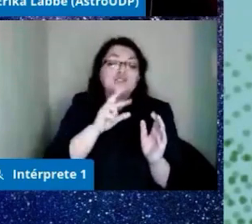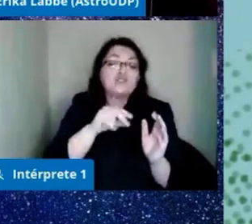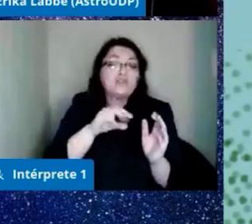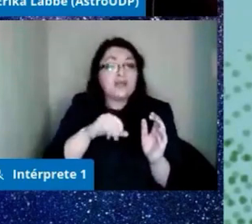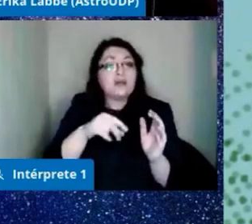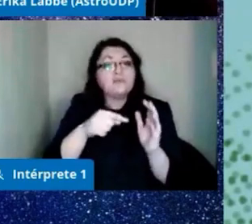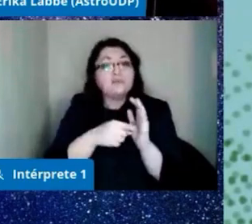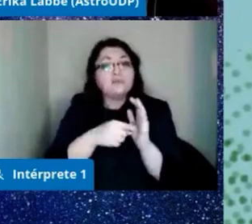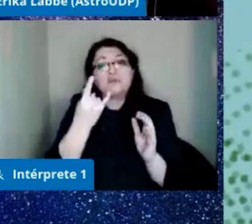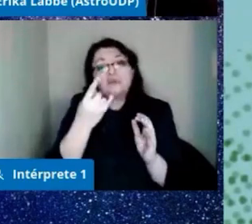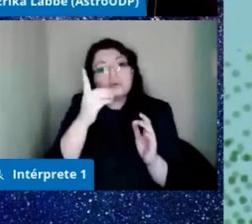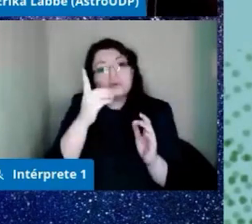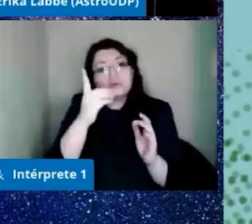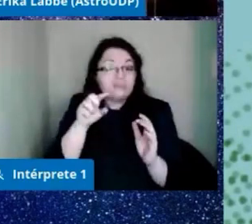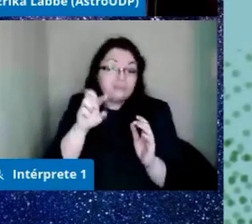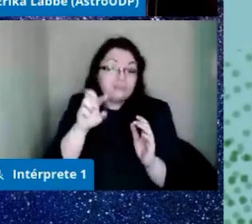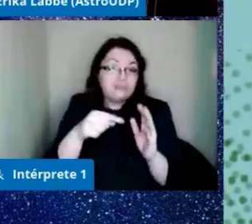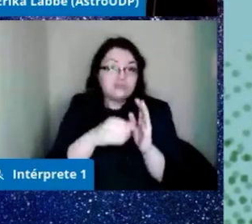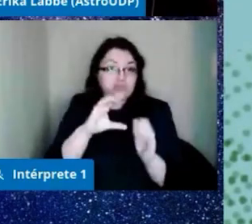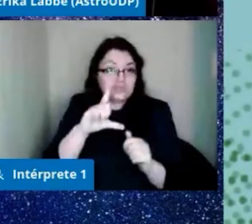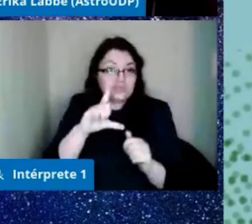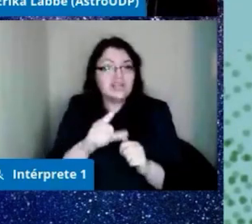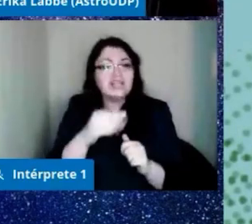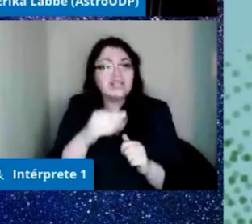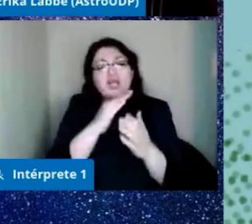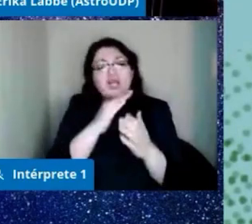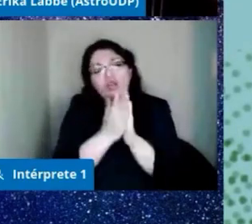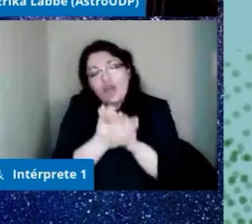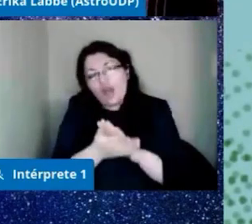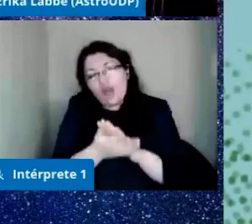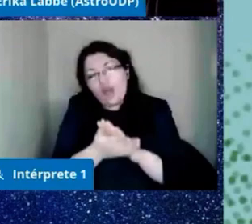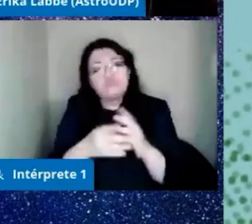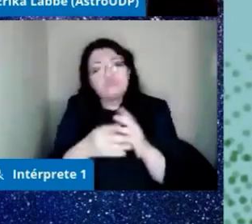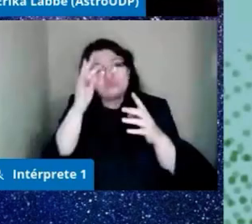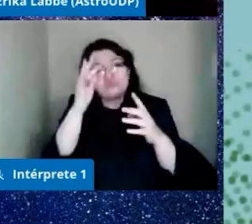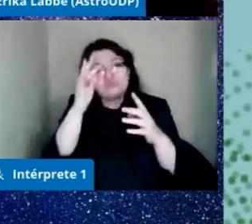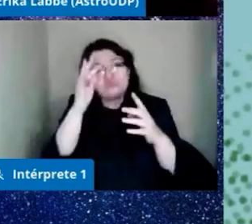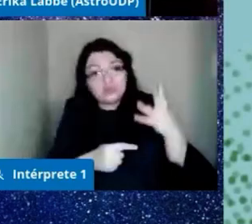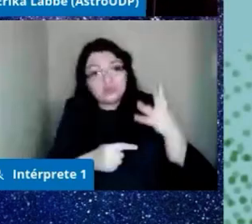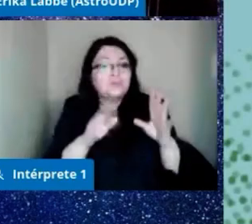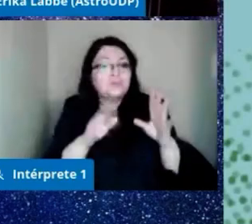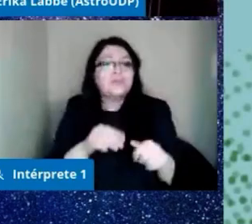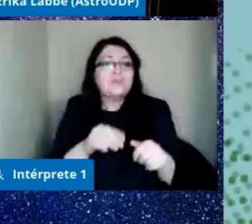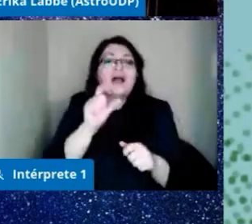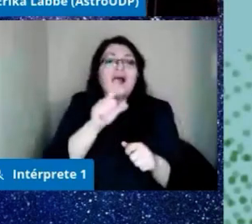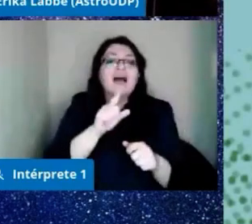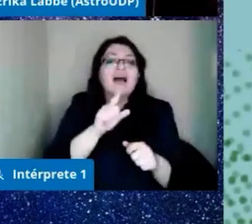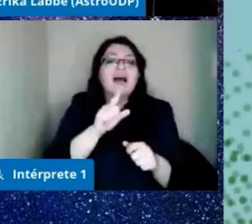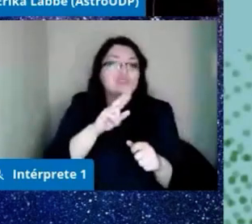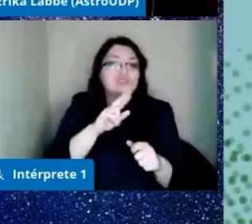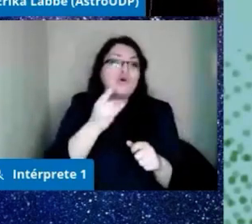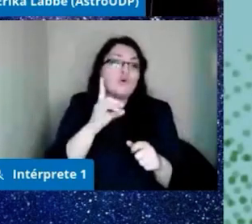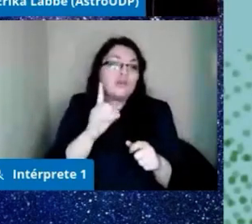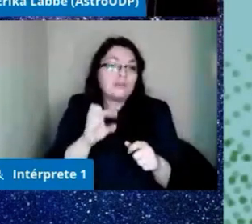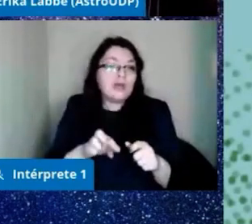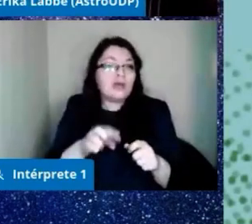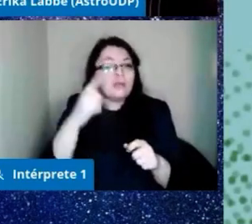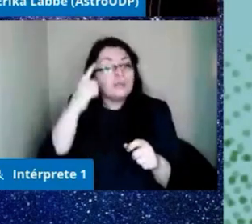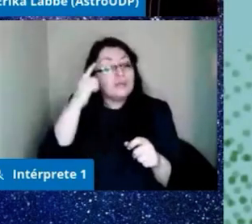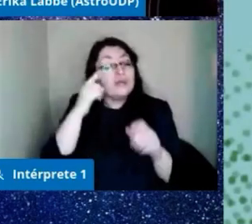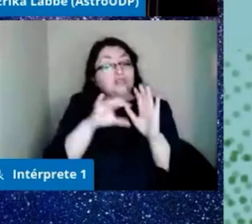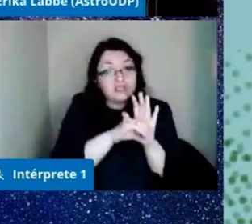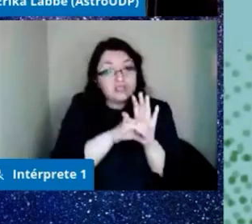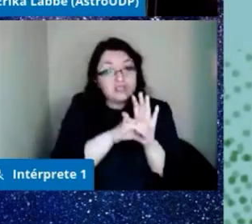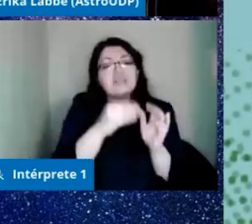www.astronomia.udp.cl. También todas las redes sociales somos AstroDP. Bueno, en Instagram somos AstroDP, en Twitter